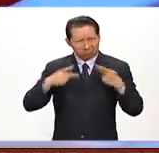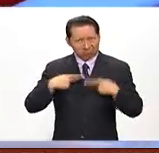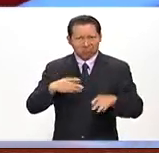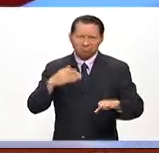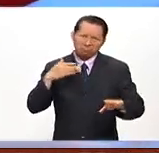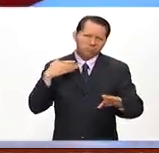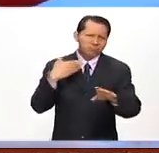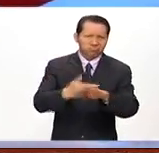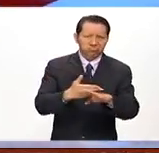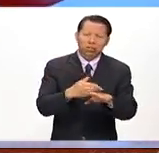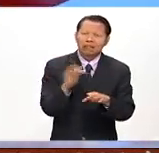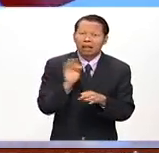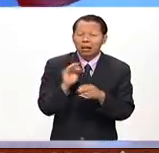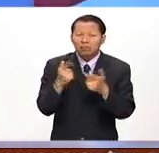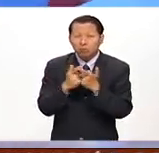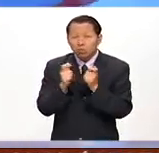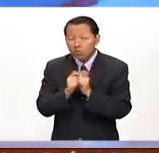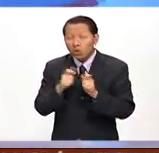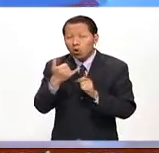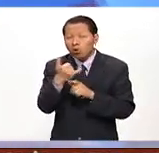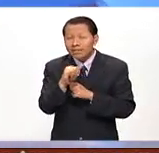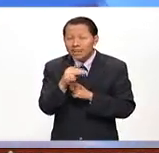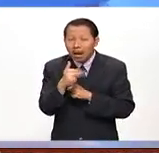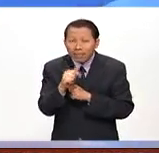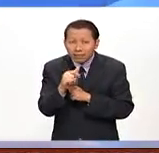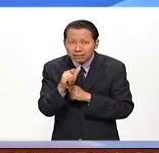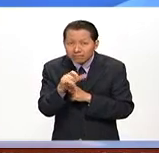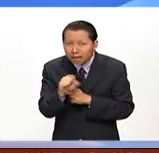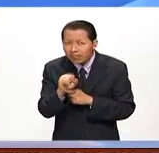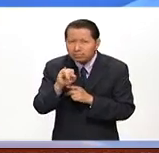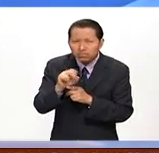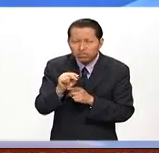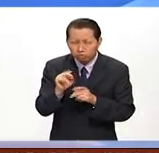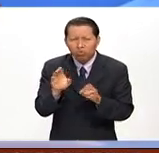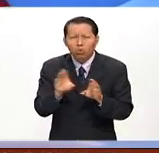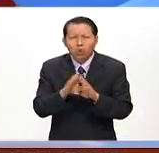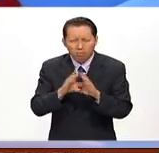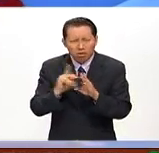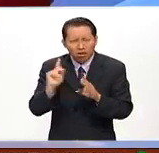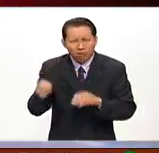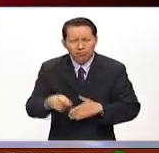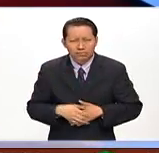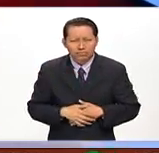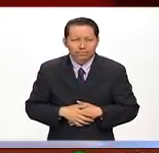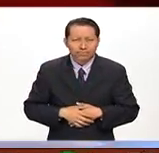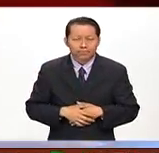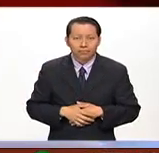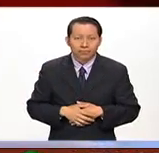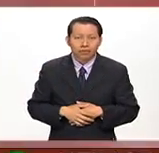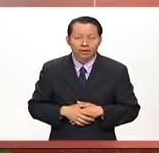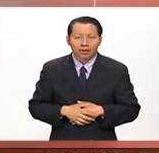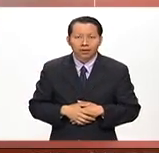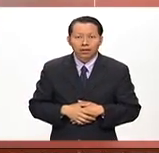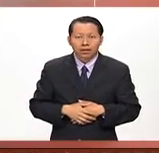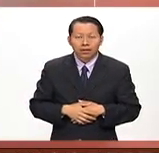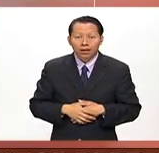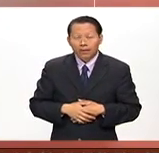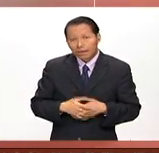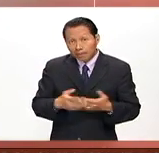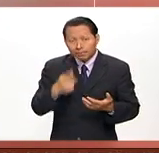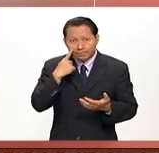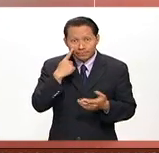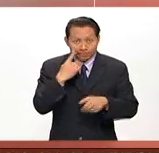no formó parte de estos grupos yihadistas. ¿Cuál es tu punto de vista al respecto? Mira, estamos enfrentándonos a un